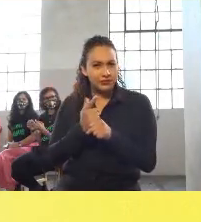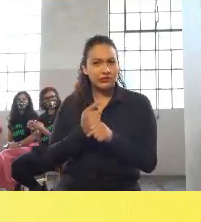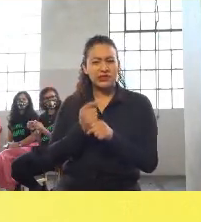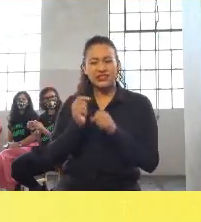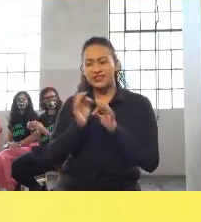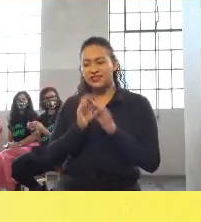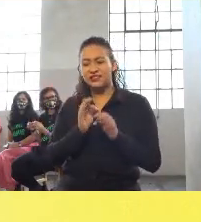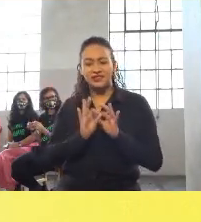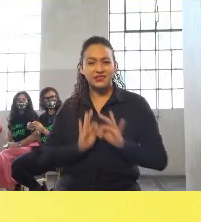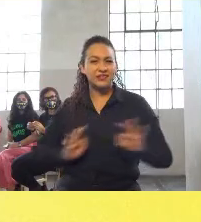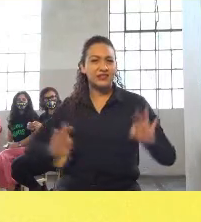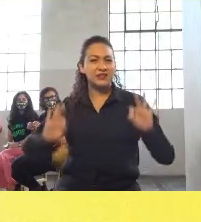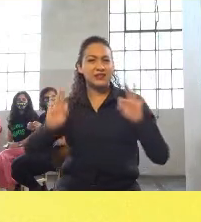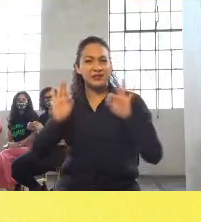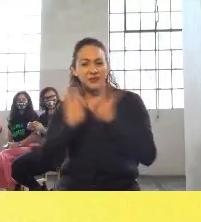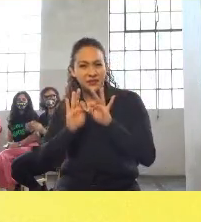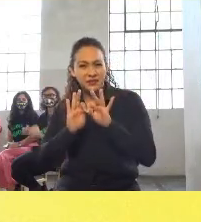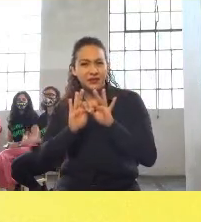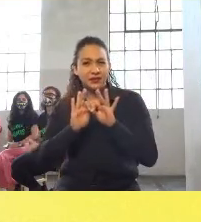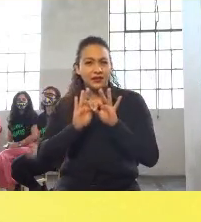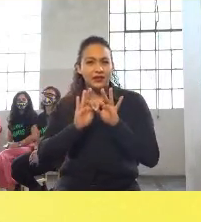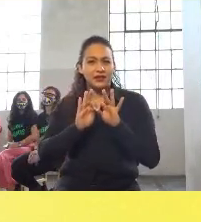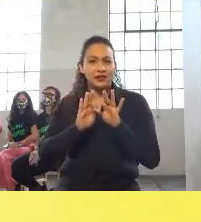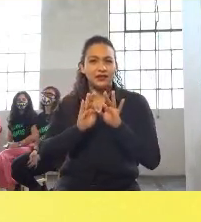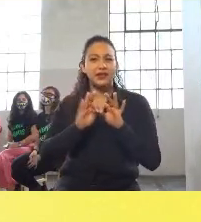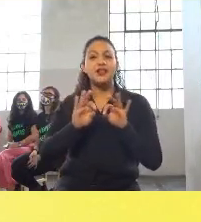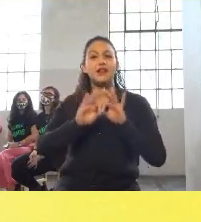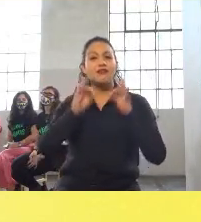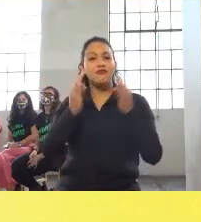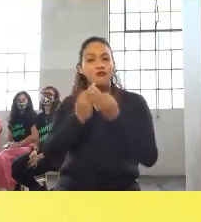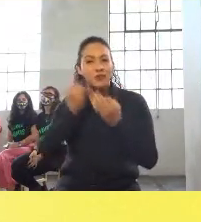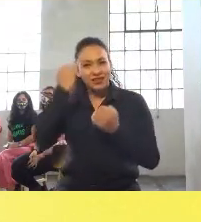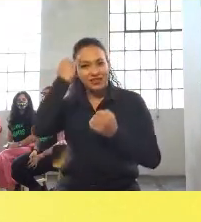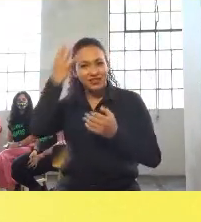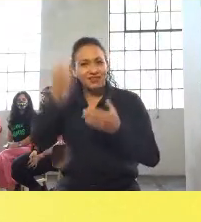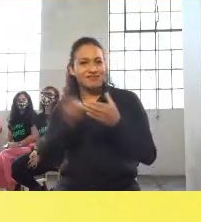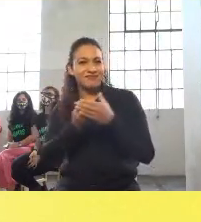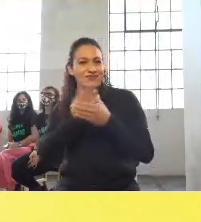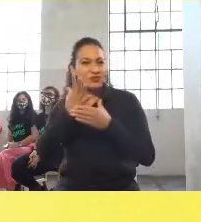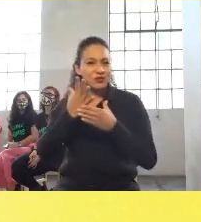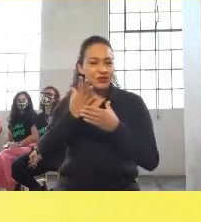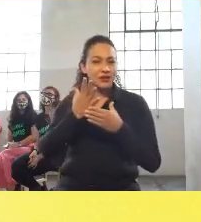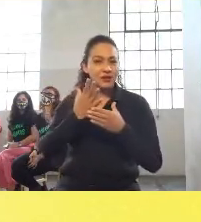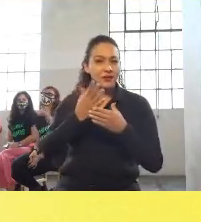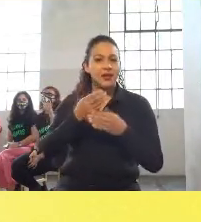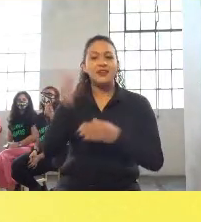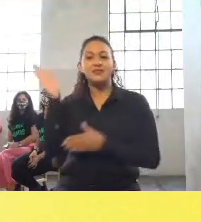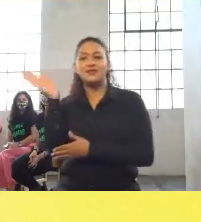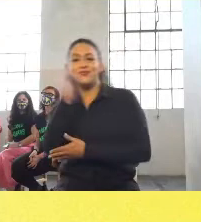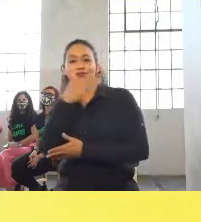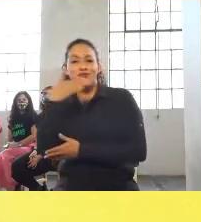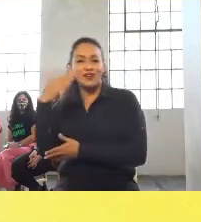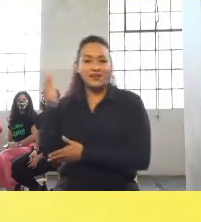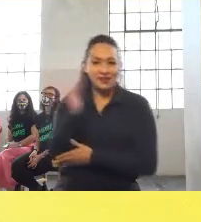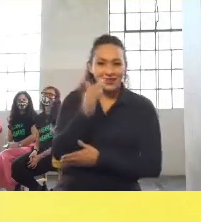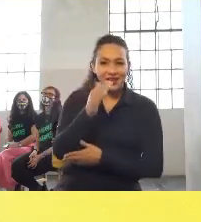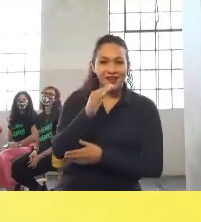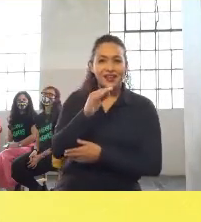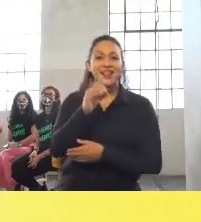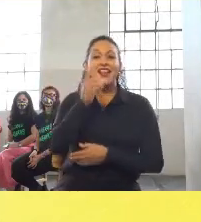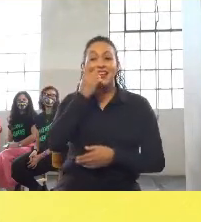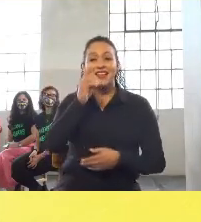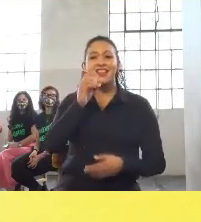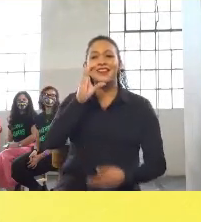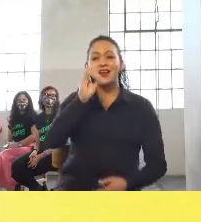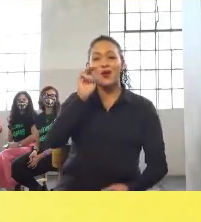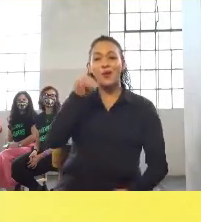coma en mi discurso, en mi planteamiento creativo, es la bandera de la revolución coma mexicana, porque no estoy